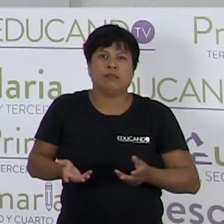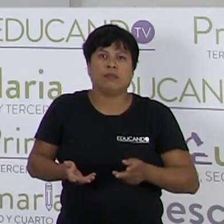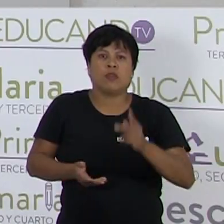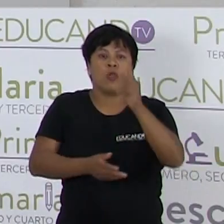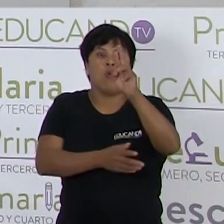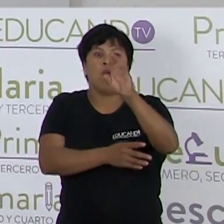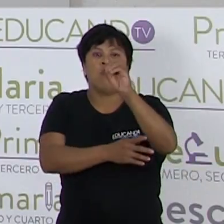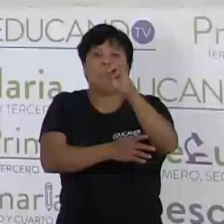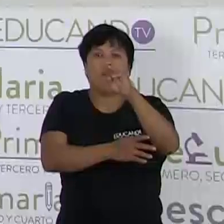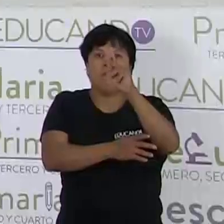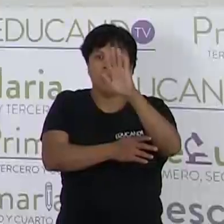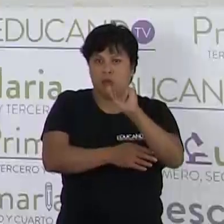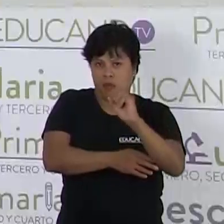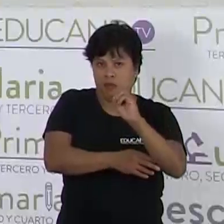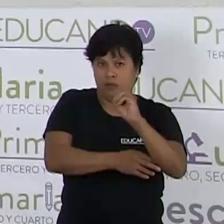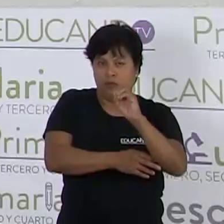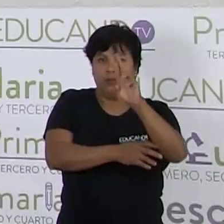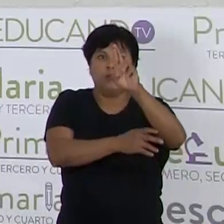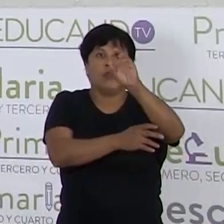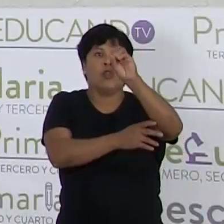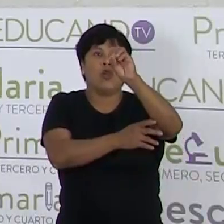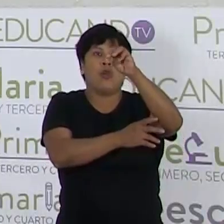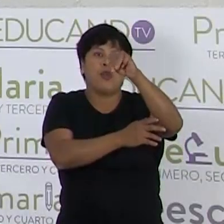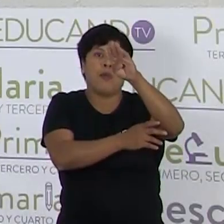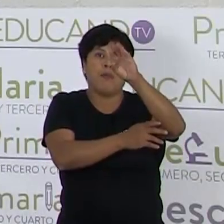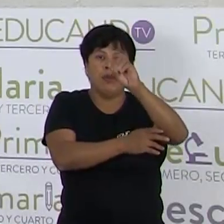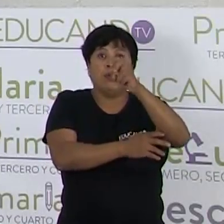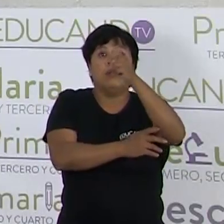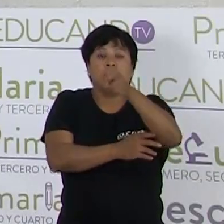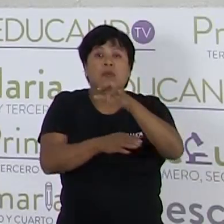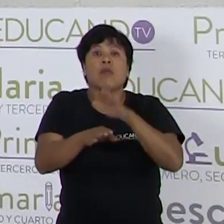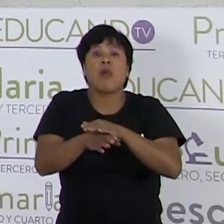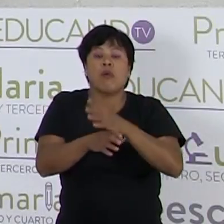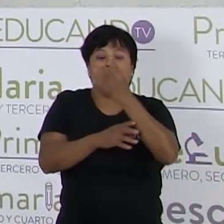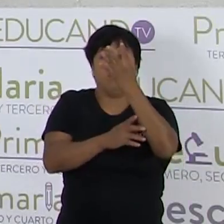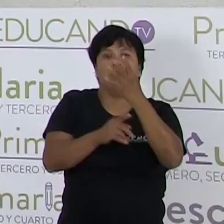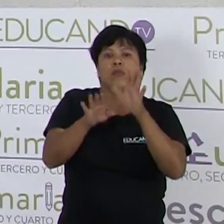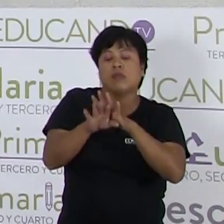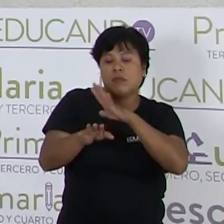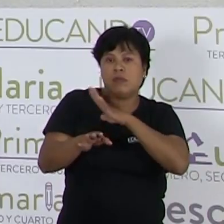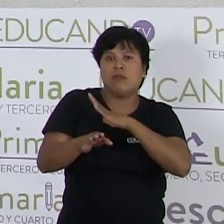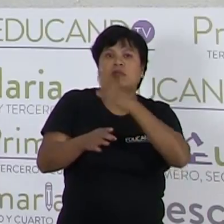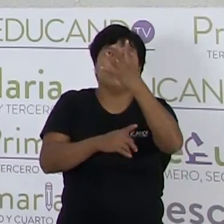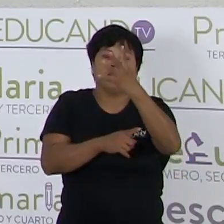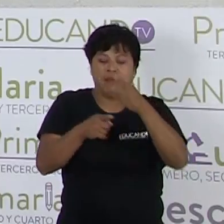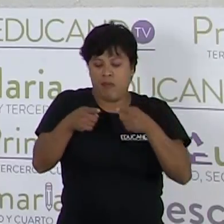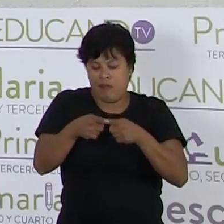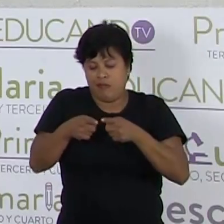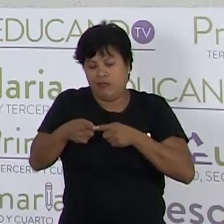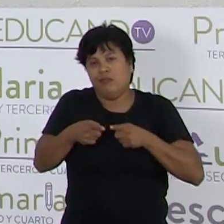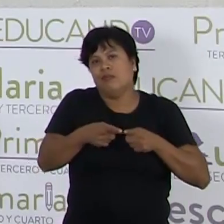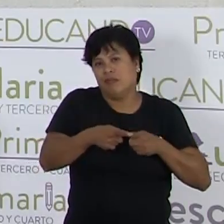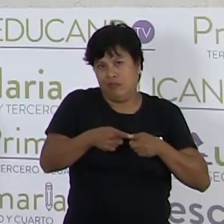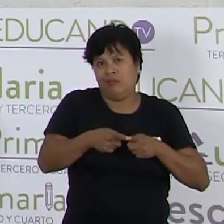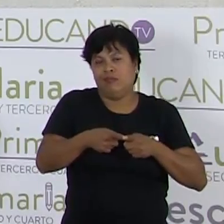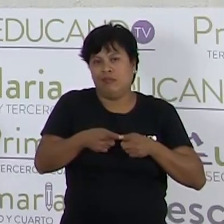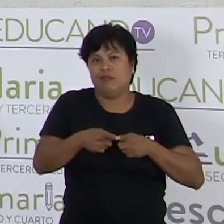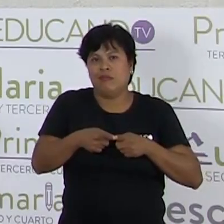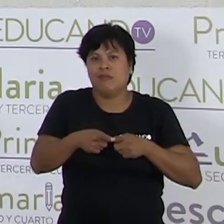rombo, ¿verdad? Y también es un cuadrilátero, ¿por qué? Porque tiene 4